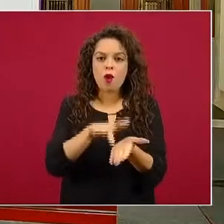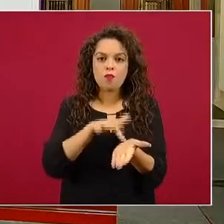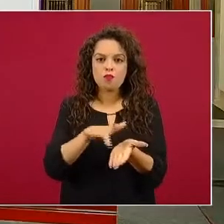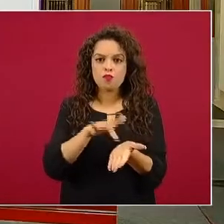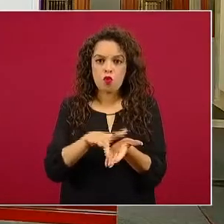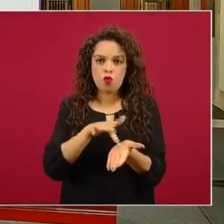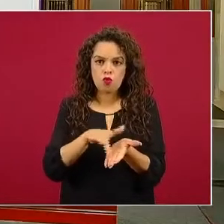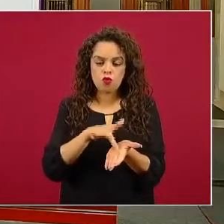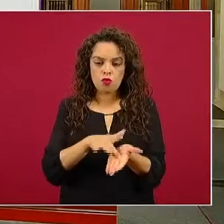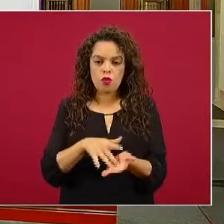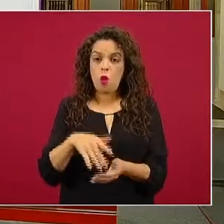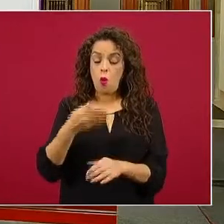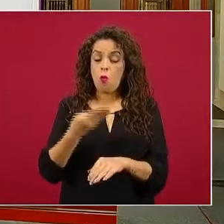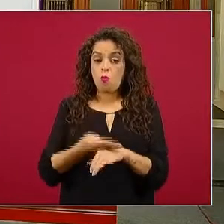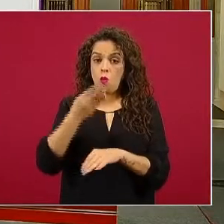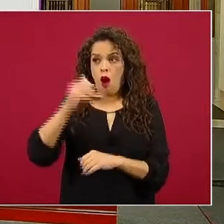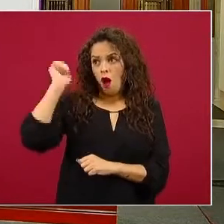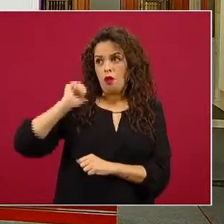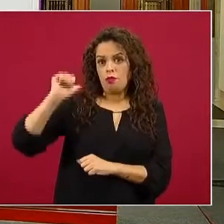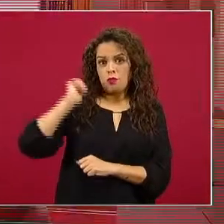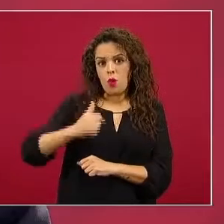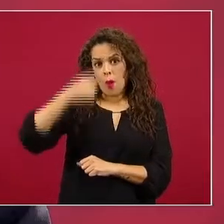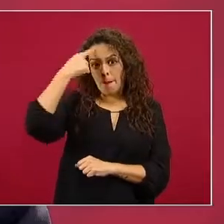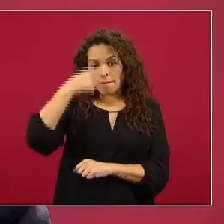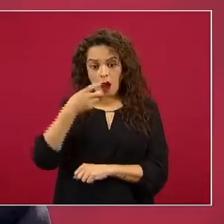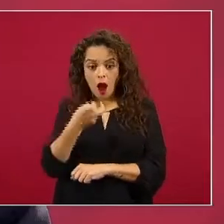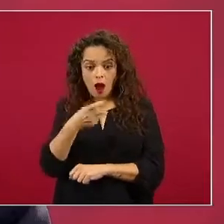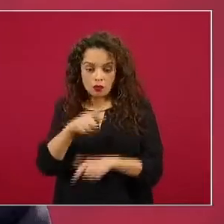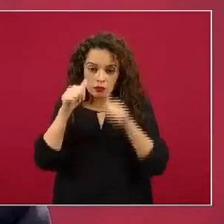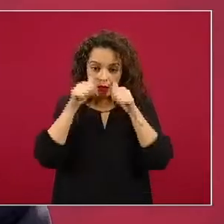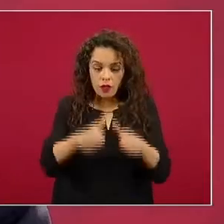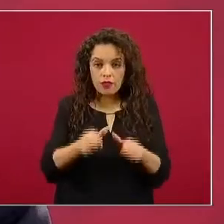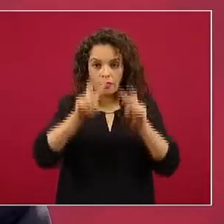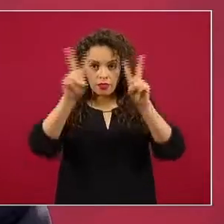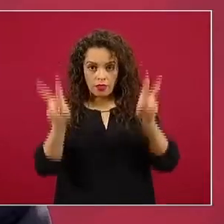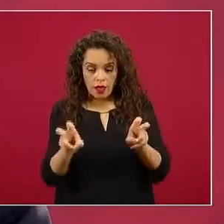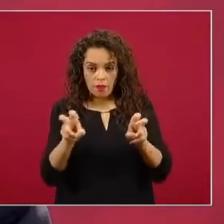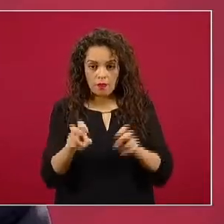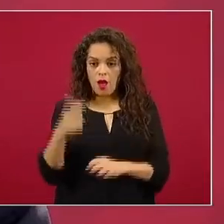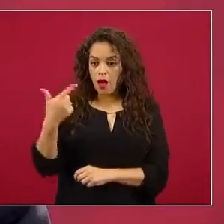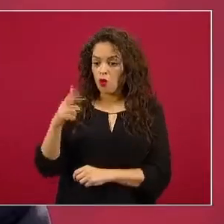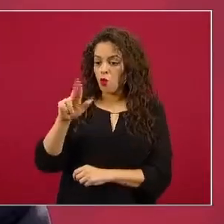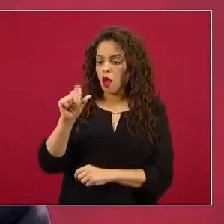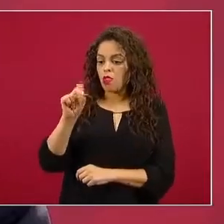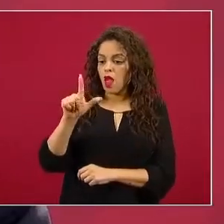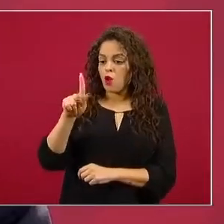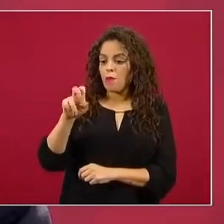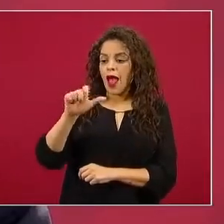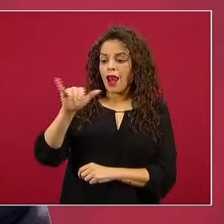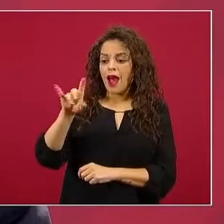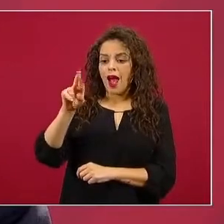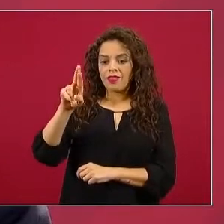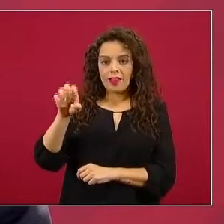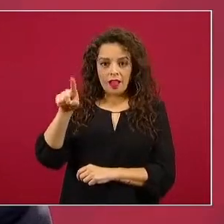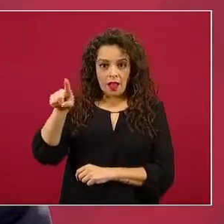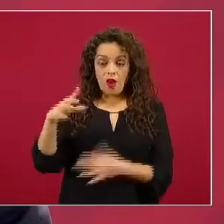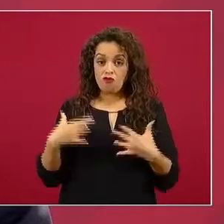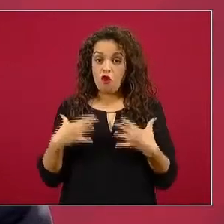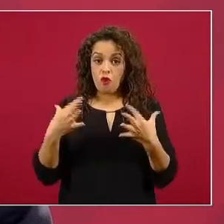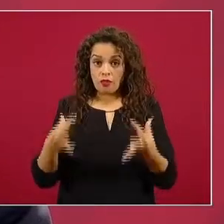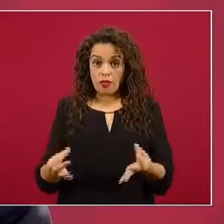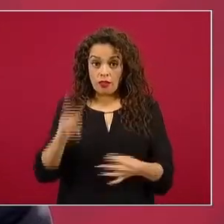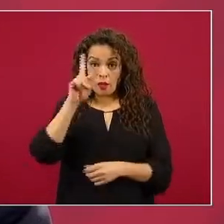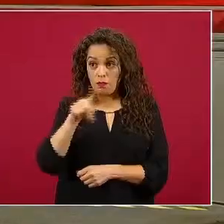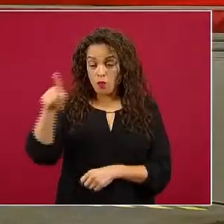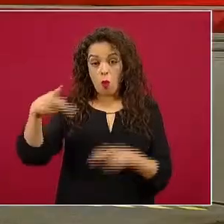posiblemente más antiguas dedicada a este tema. La señora Guadalupe Alejandre, que es su presidenta y fundadora, me parece una